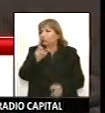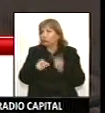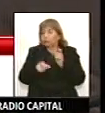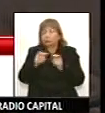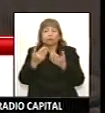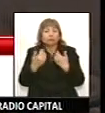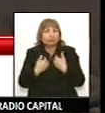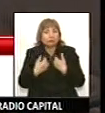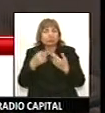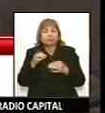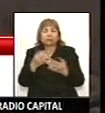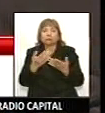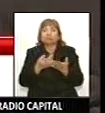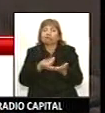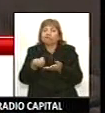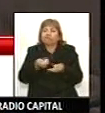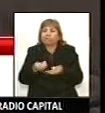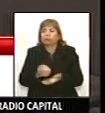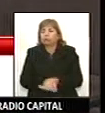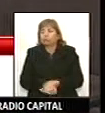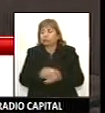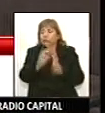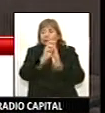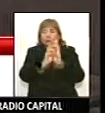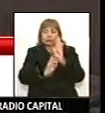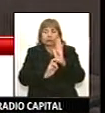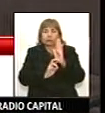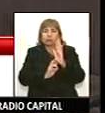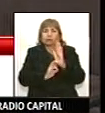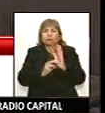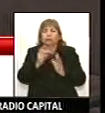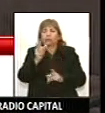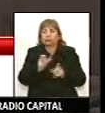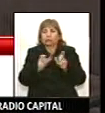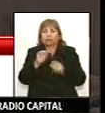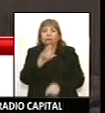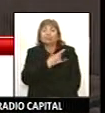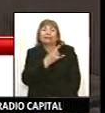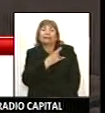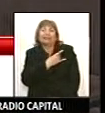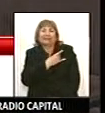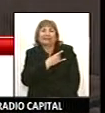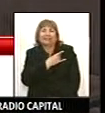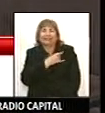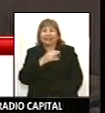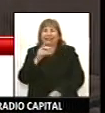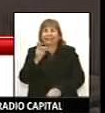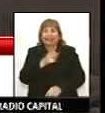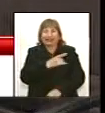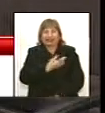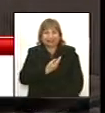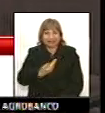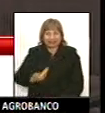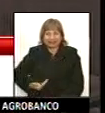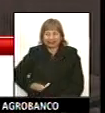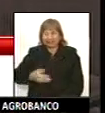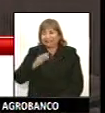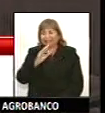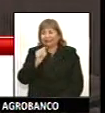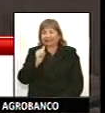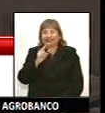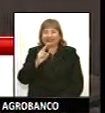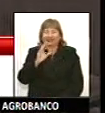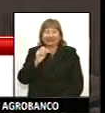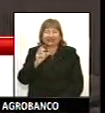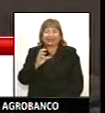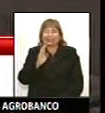interés nacional la ejecución del proyecto de inversión pública para la Universidad Nacional Intercultural Fabiola Salazar